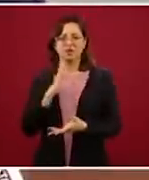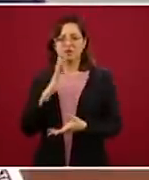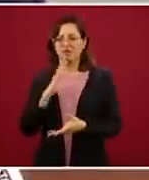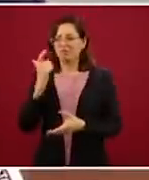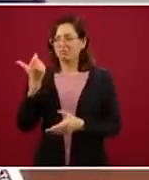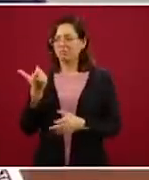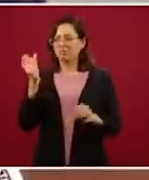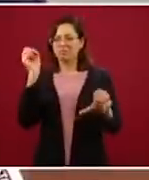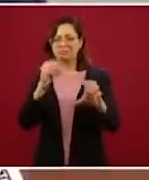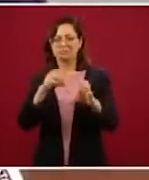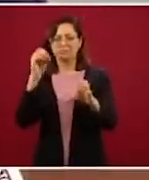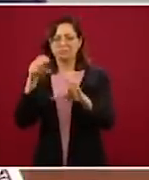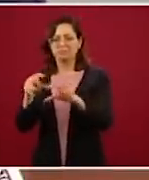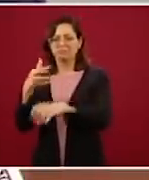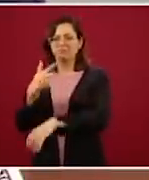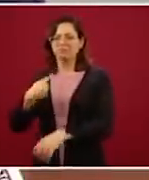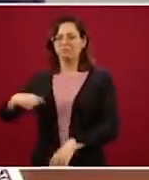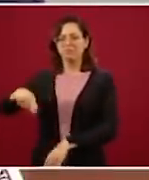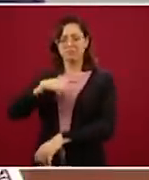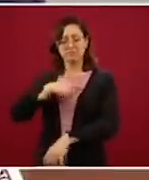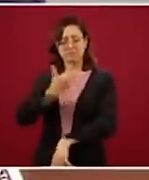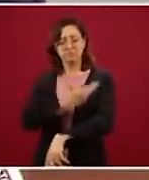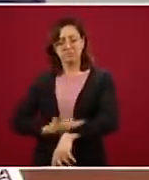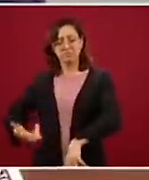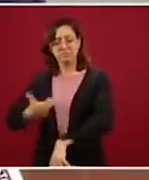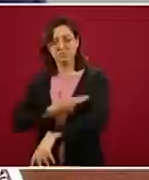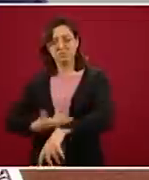¿sí?, y que si las gestionamos